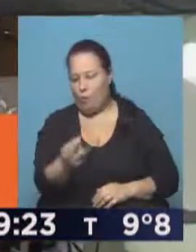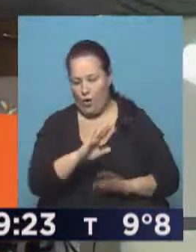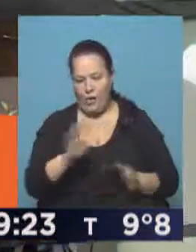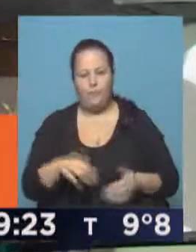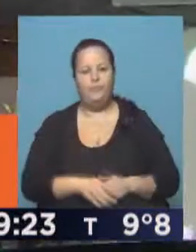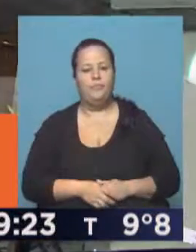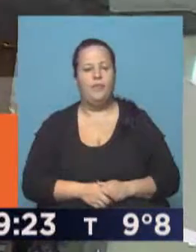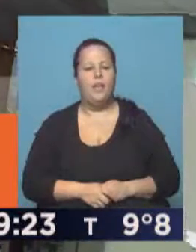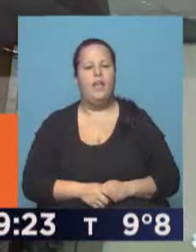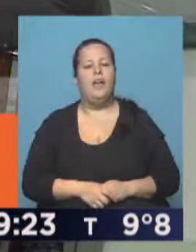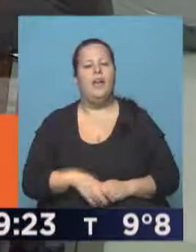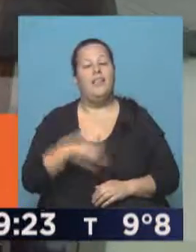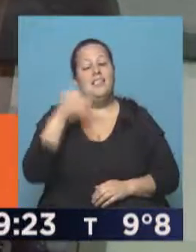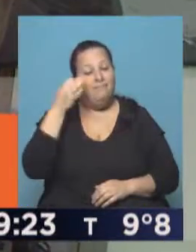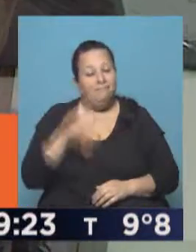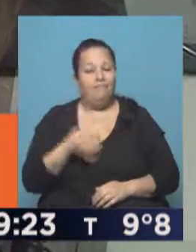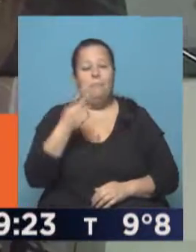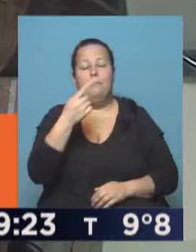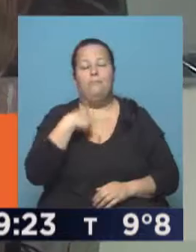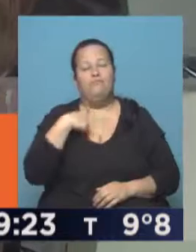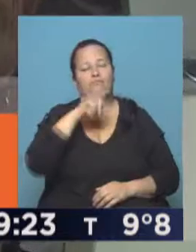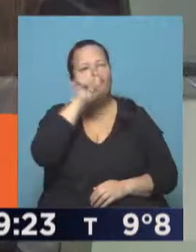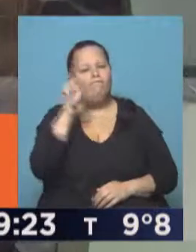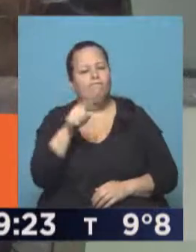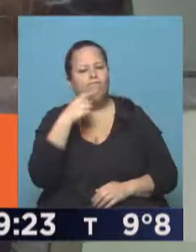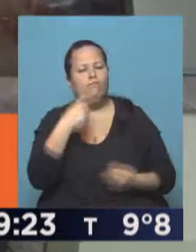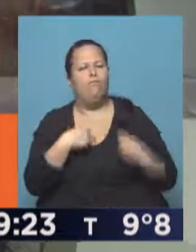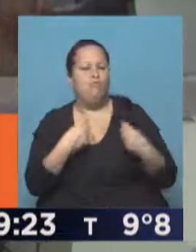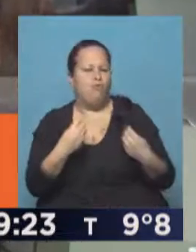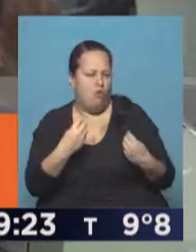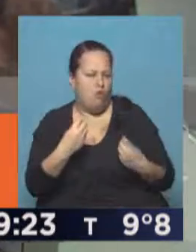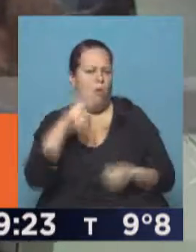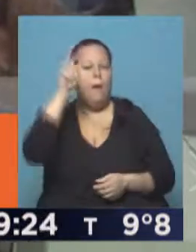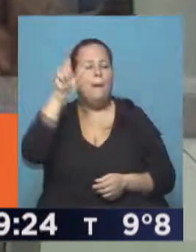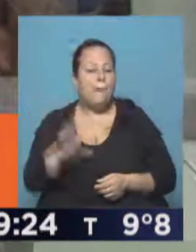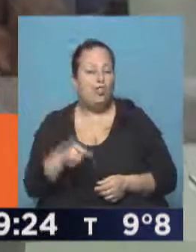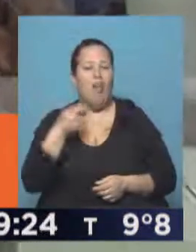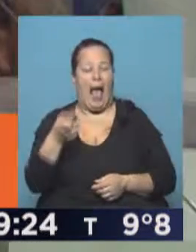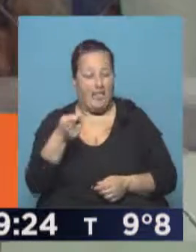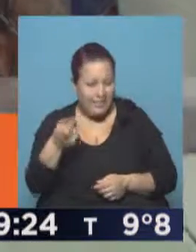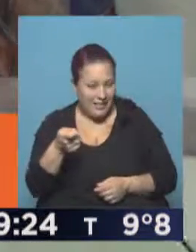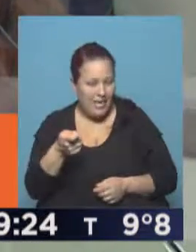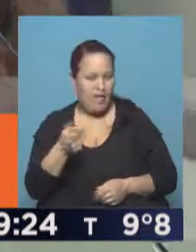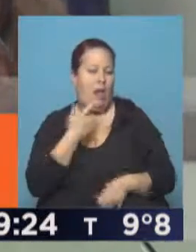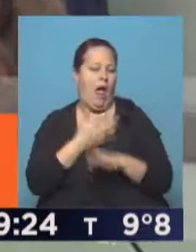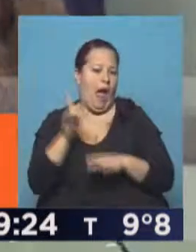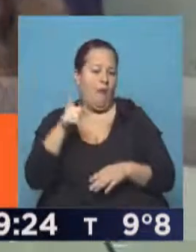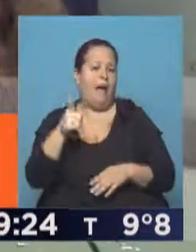vida. Básicamente, la pregunta que yo me hice es cómo puede ser que una persona, un asesino, que además